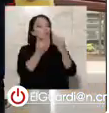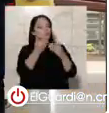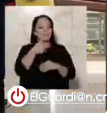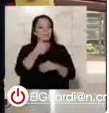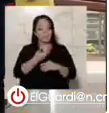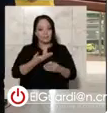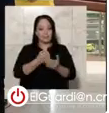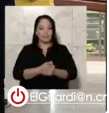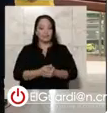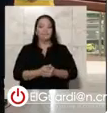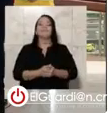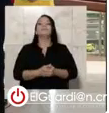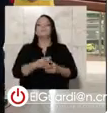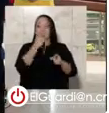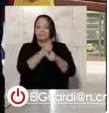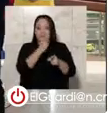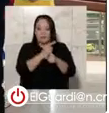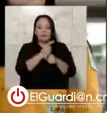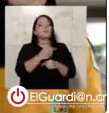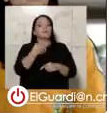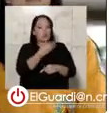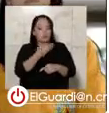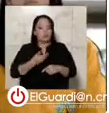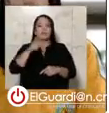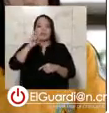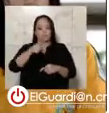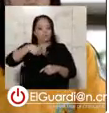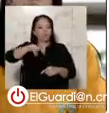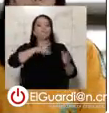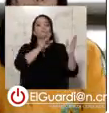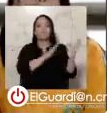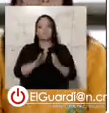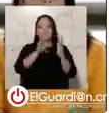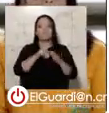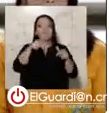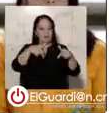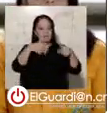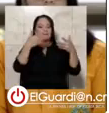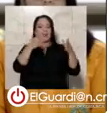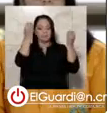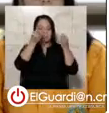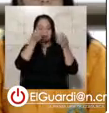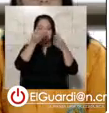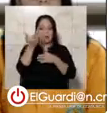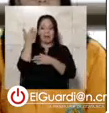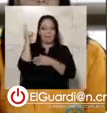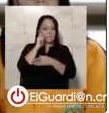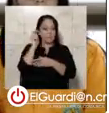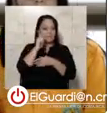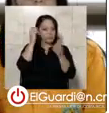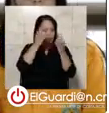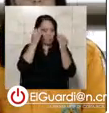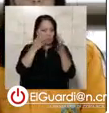presidente. Efectivamente, señor presidente, tenemos que irnos preparando. Aquí se ha anunciado desde hace varios meses ya, con la llegada